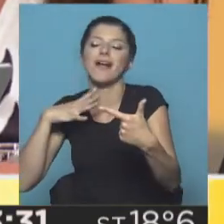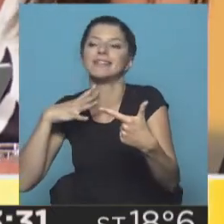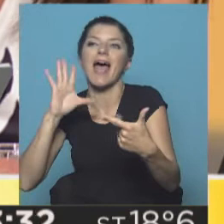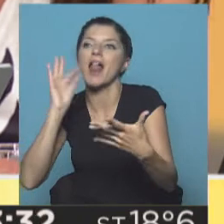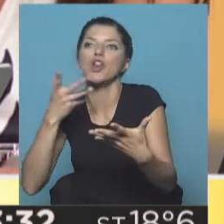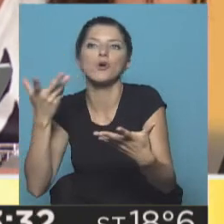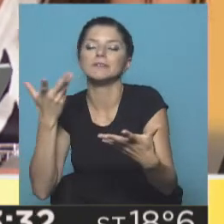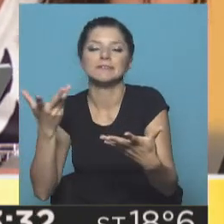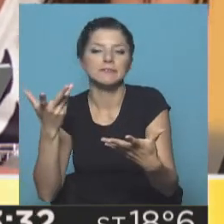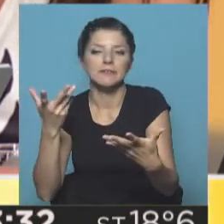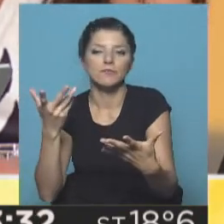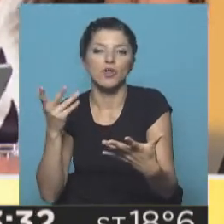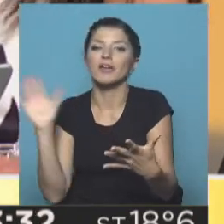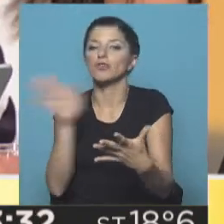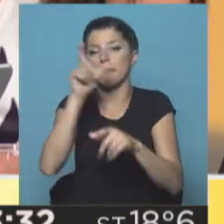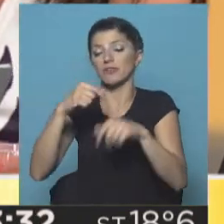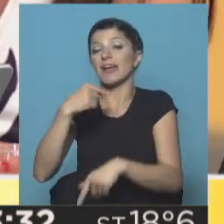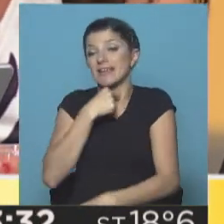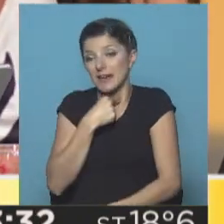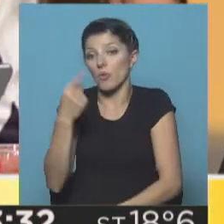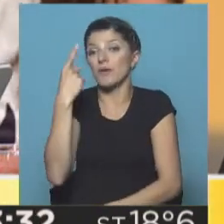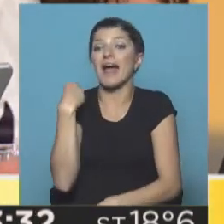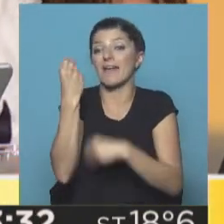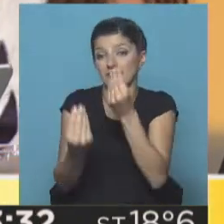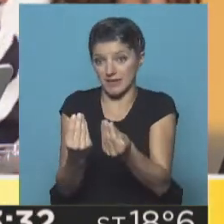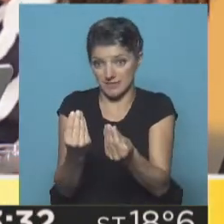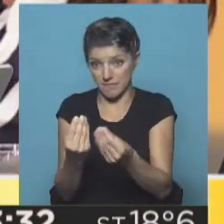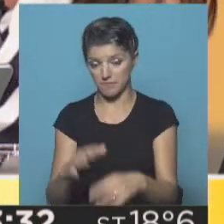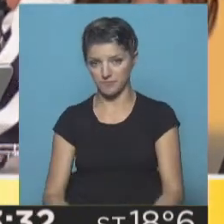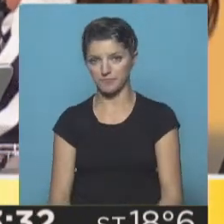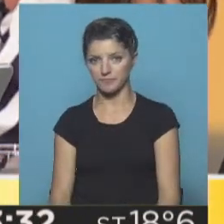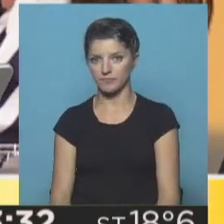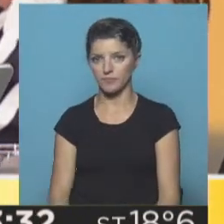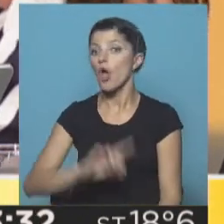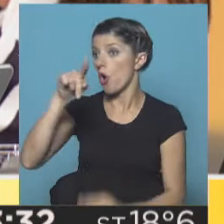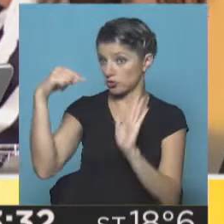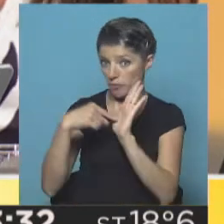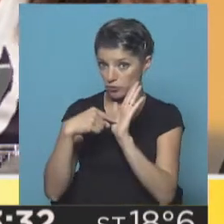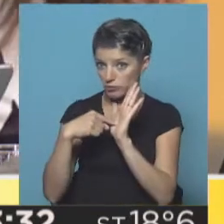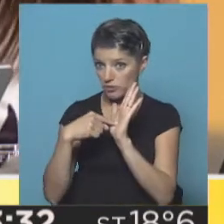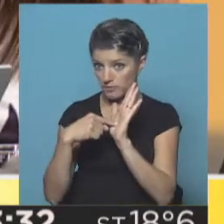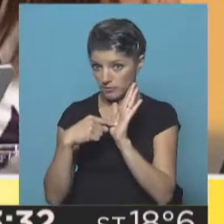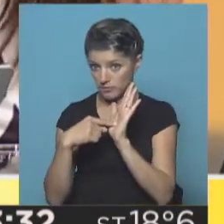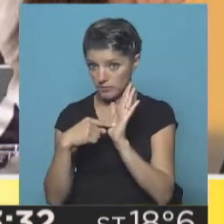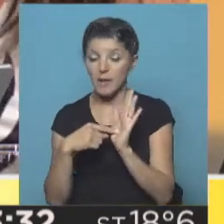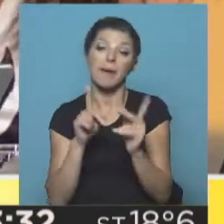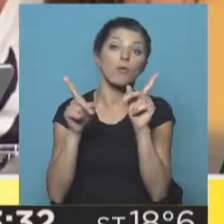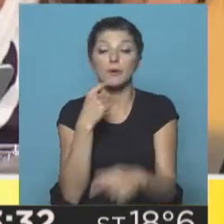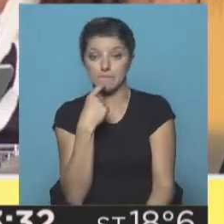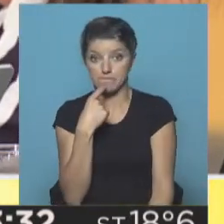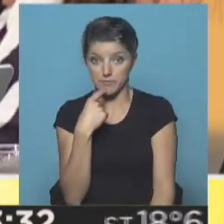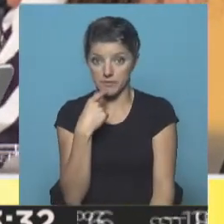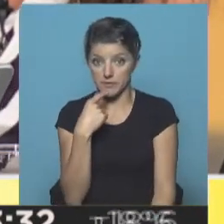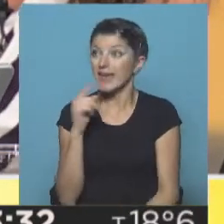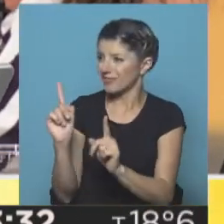que todos desearían de una candidata que es menos agresiva que el otro. Tal cual. Y el otro punto que quería marcar, muy cortito, ¿no? que va en línea de